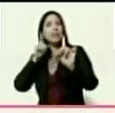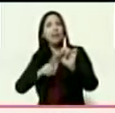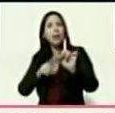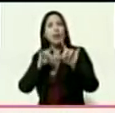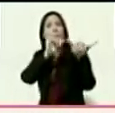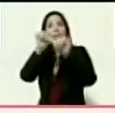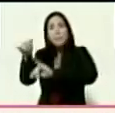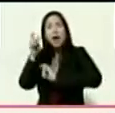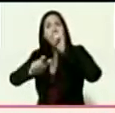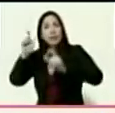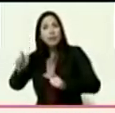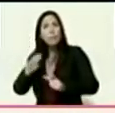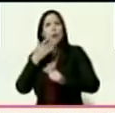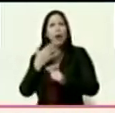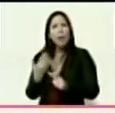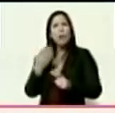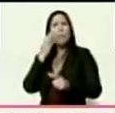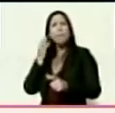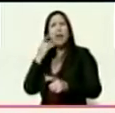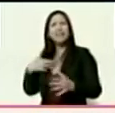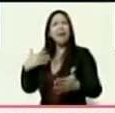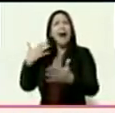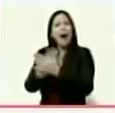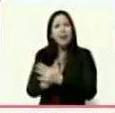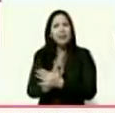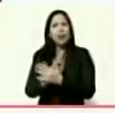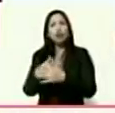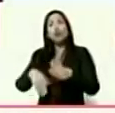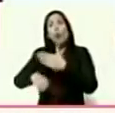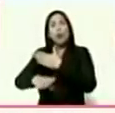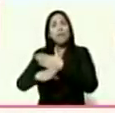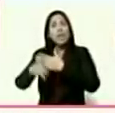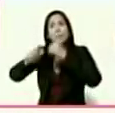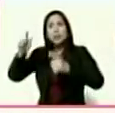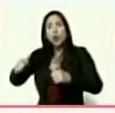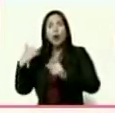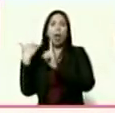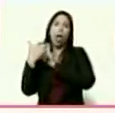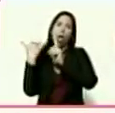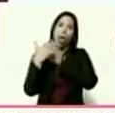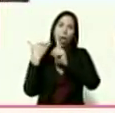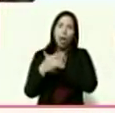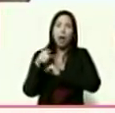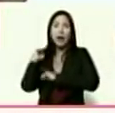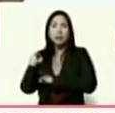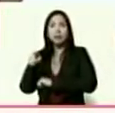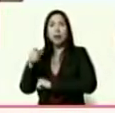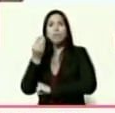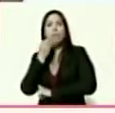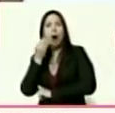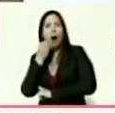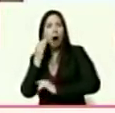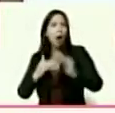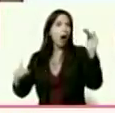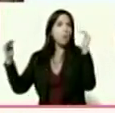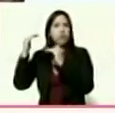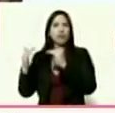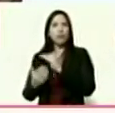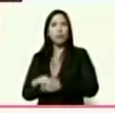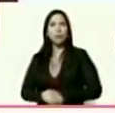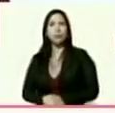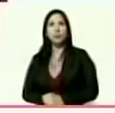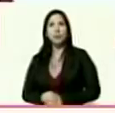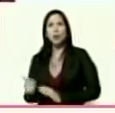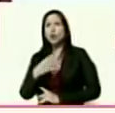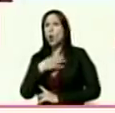verdad, es que haya gente que todavía se deja engañar por él. Ese es el nivel ingenuo superior. No